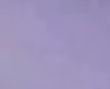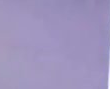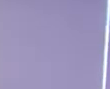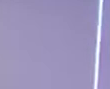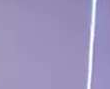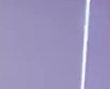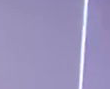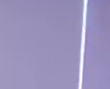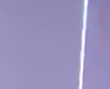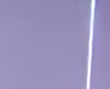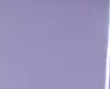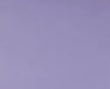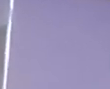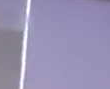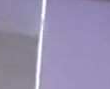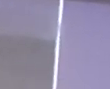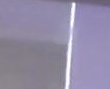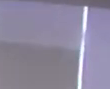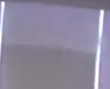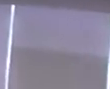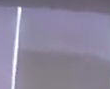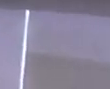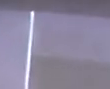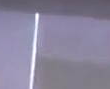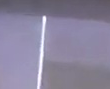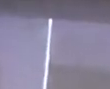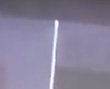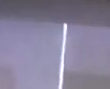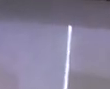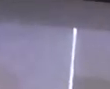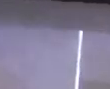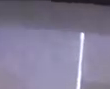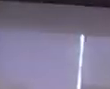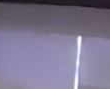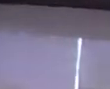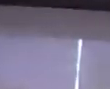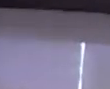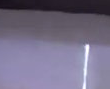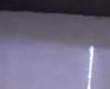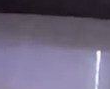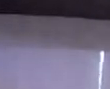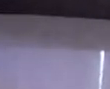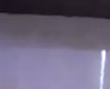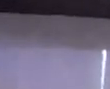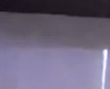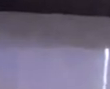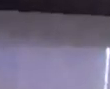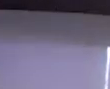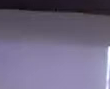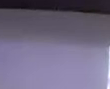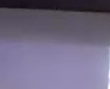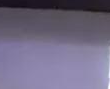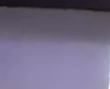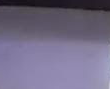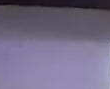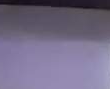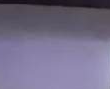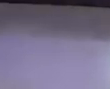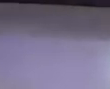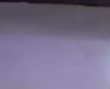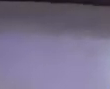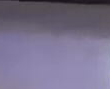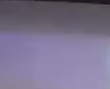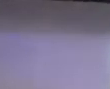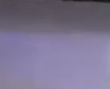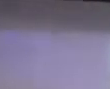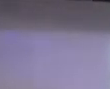comienzo de semana, buen lunes para todos. Una jornada donde vamos a estar nosotros compartiendo una hora con toda la información más destacada. Sobre todo